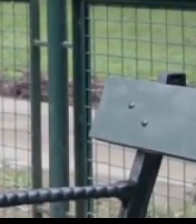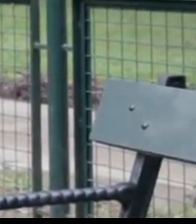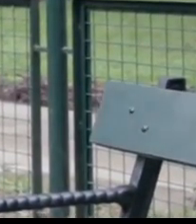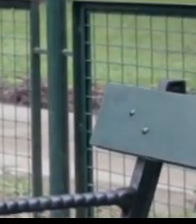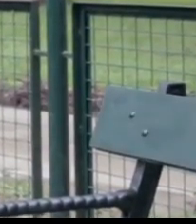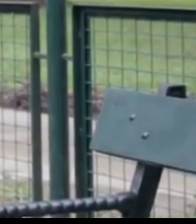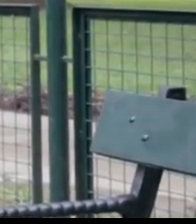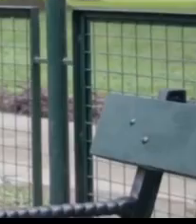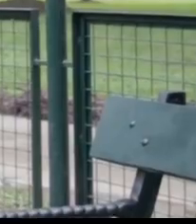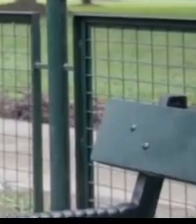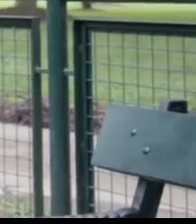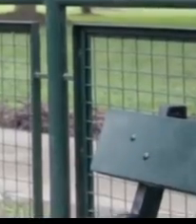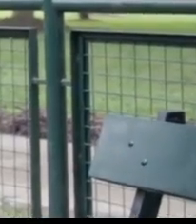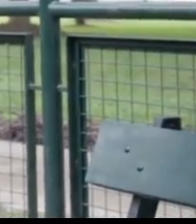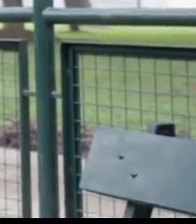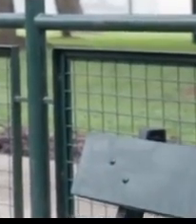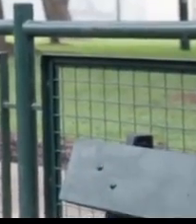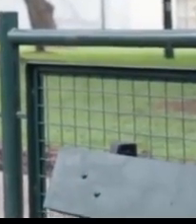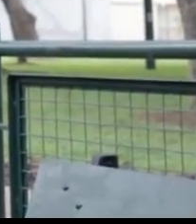Música